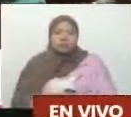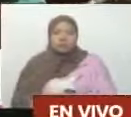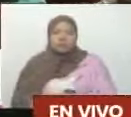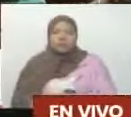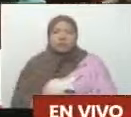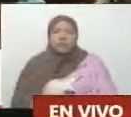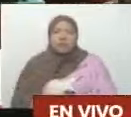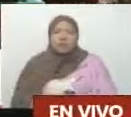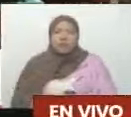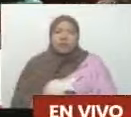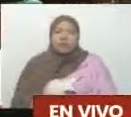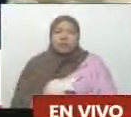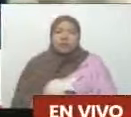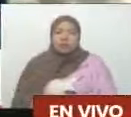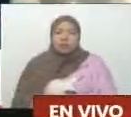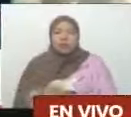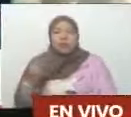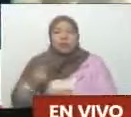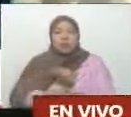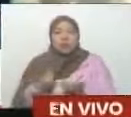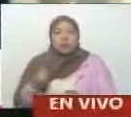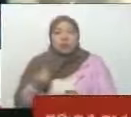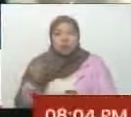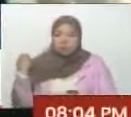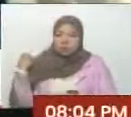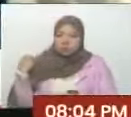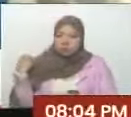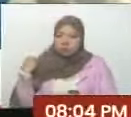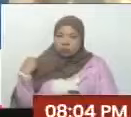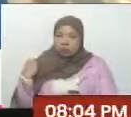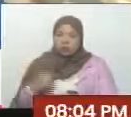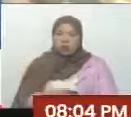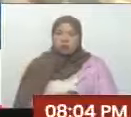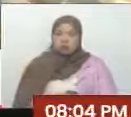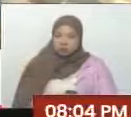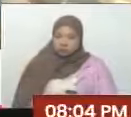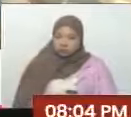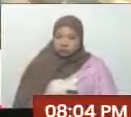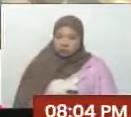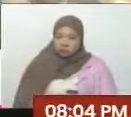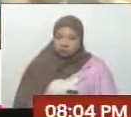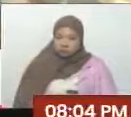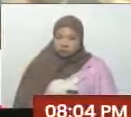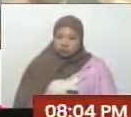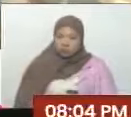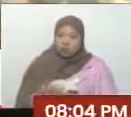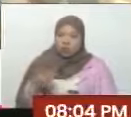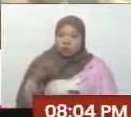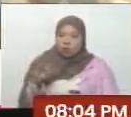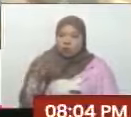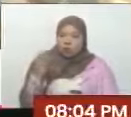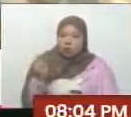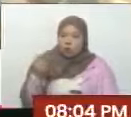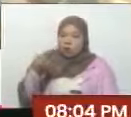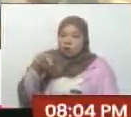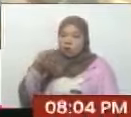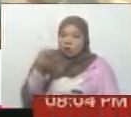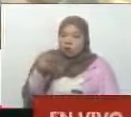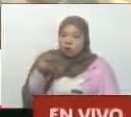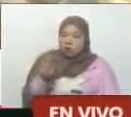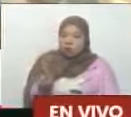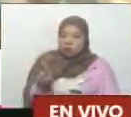Me van a decir, pon tú, oye, ya va, pon tú que me vengan con la excusa, X,